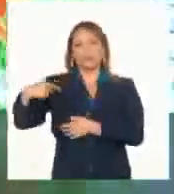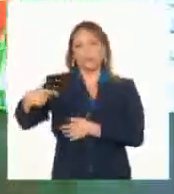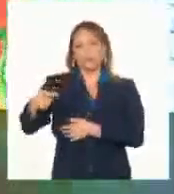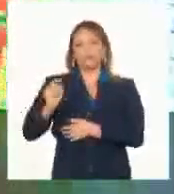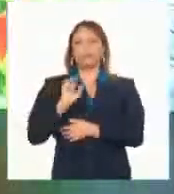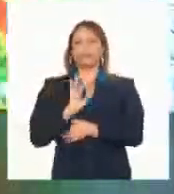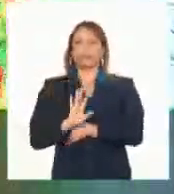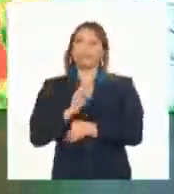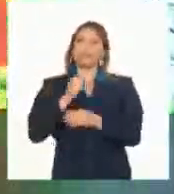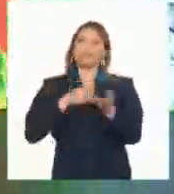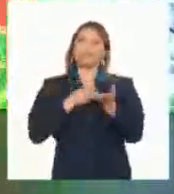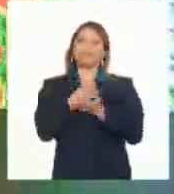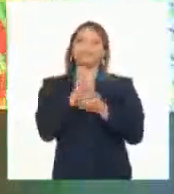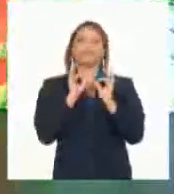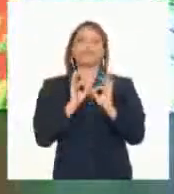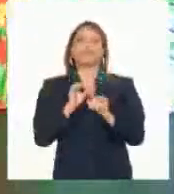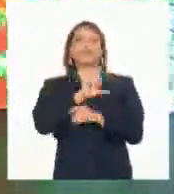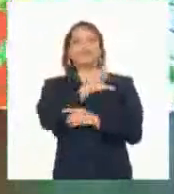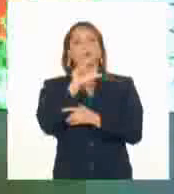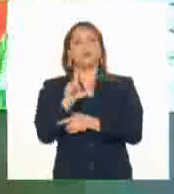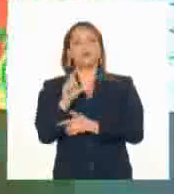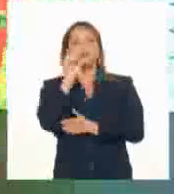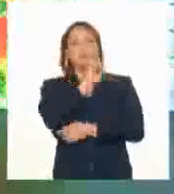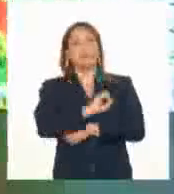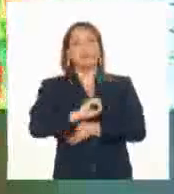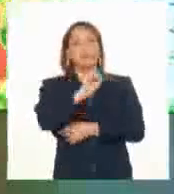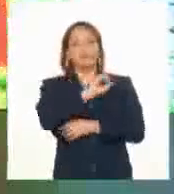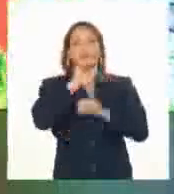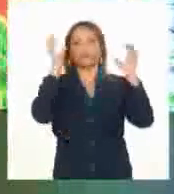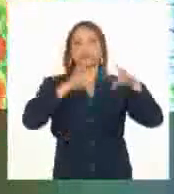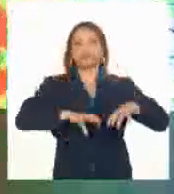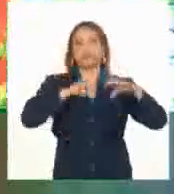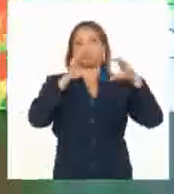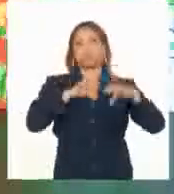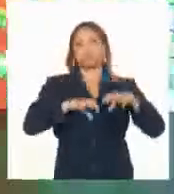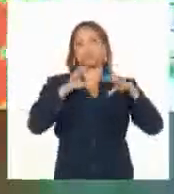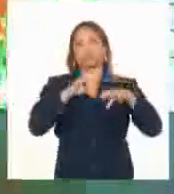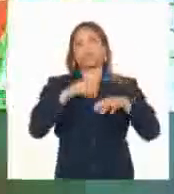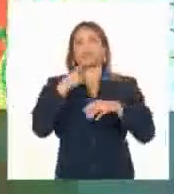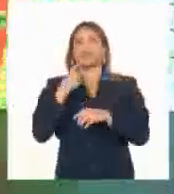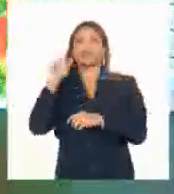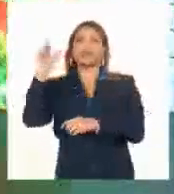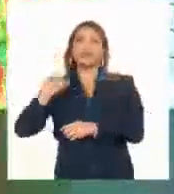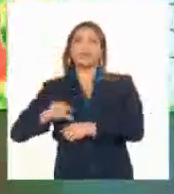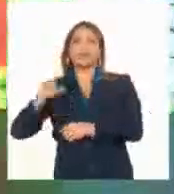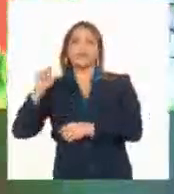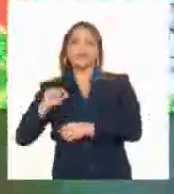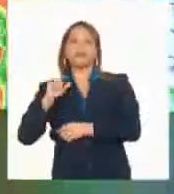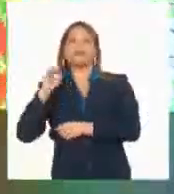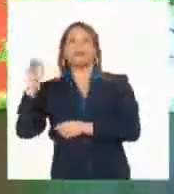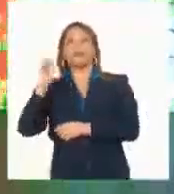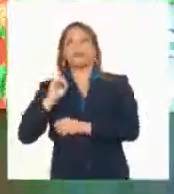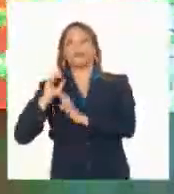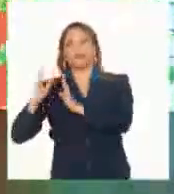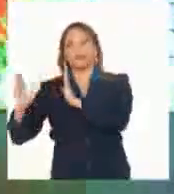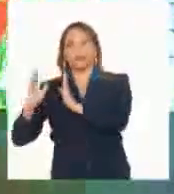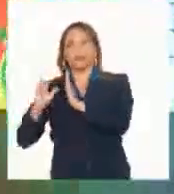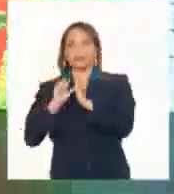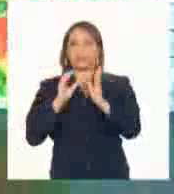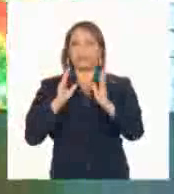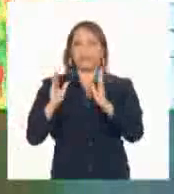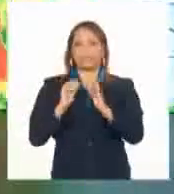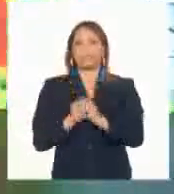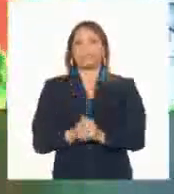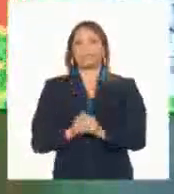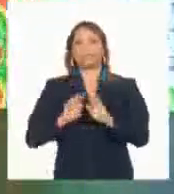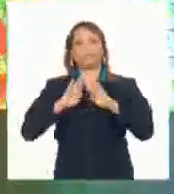lluvia todavía el lunes en el oriente de nuestro territorio, mientras que las lluvias serán escasas en la parte occidental. Esto es